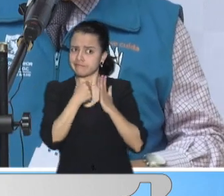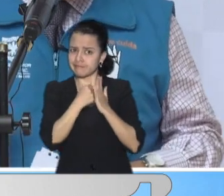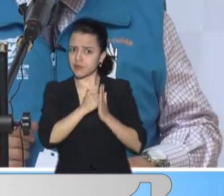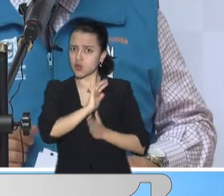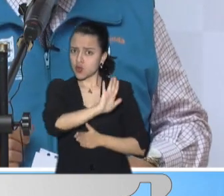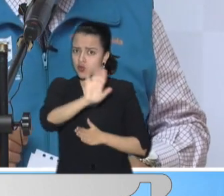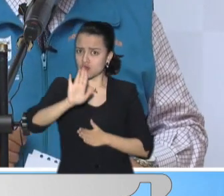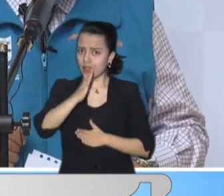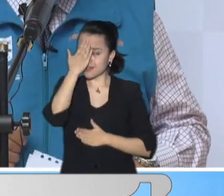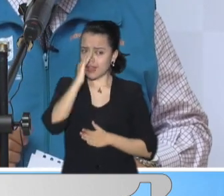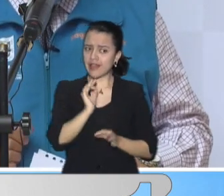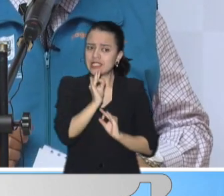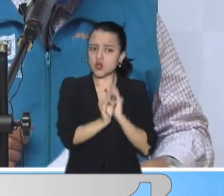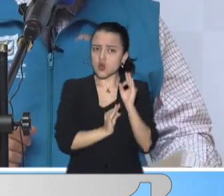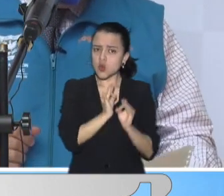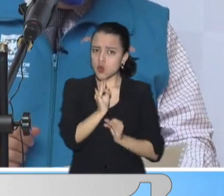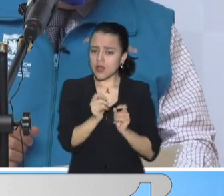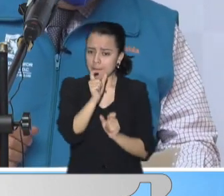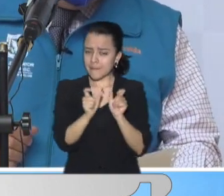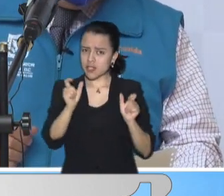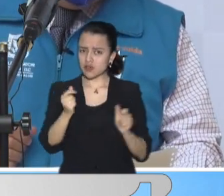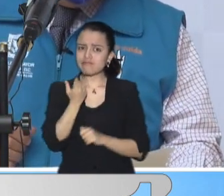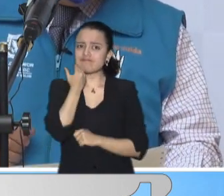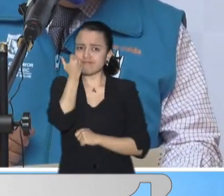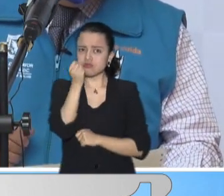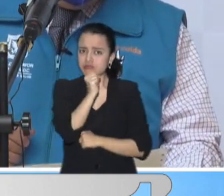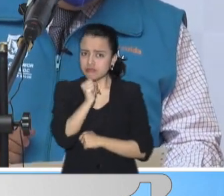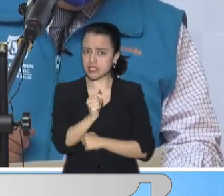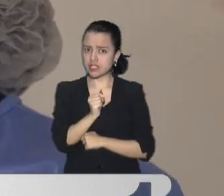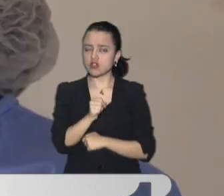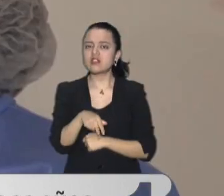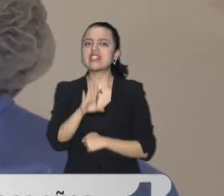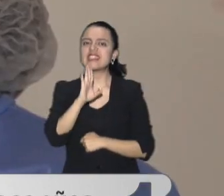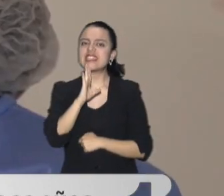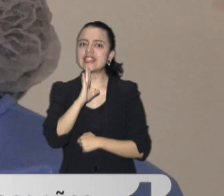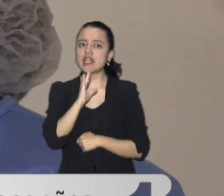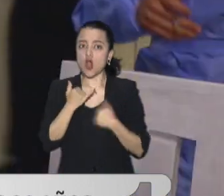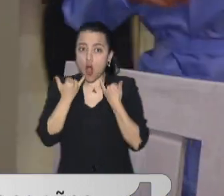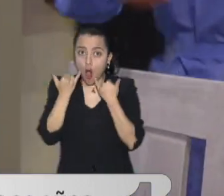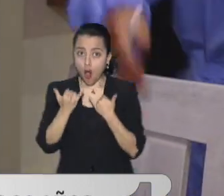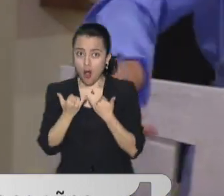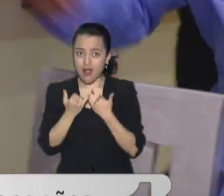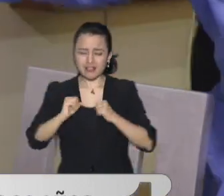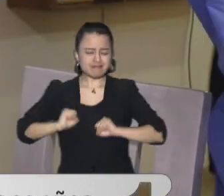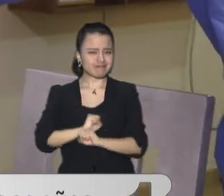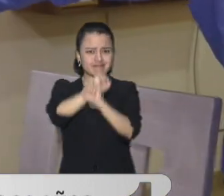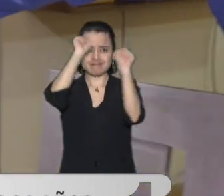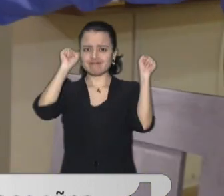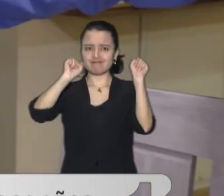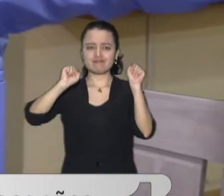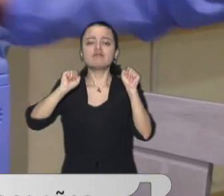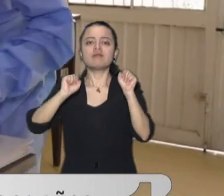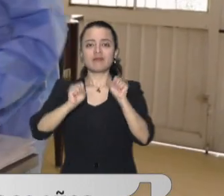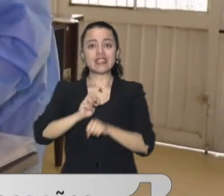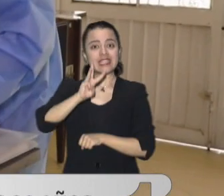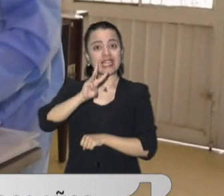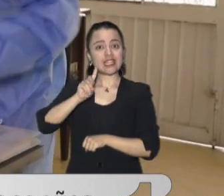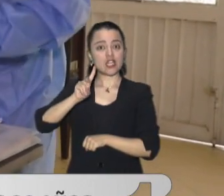protección del adulto mayor, en el día de hoy están trabajando desde primera hora de la mañana